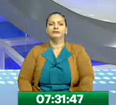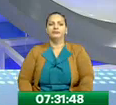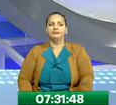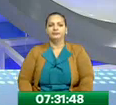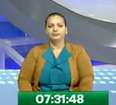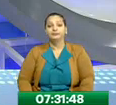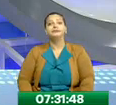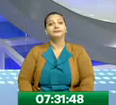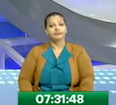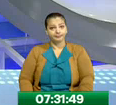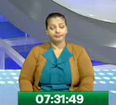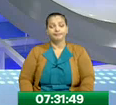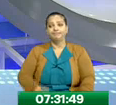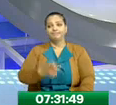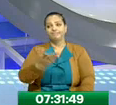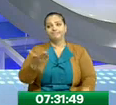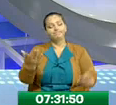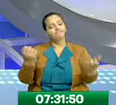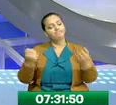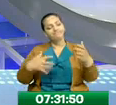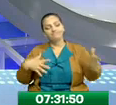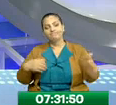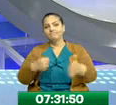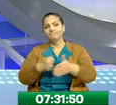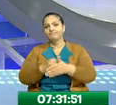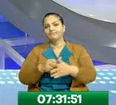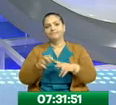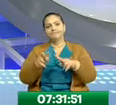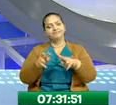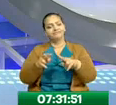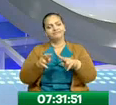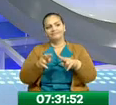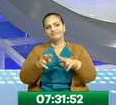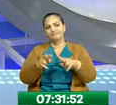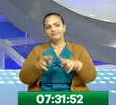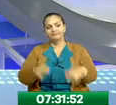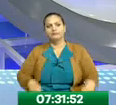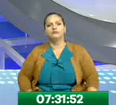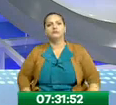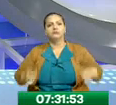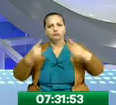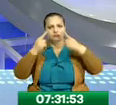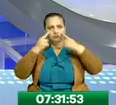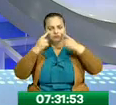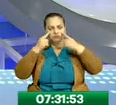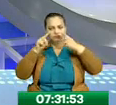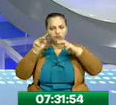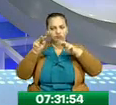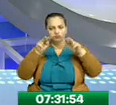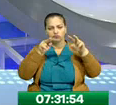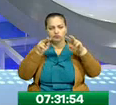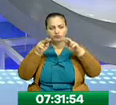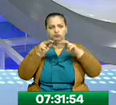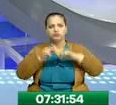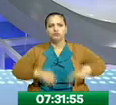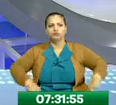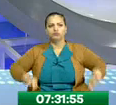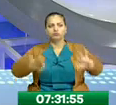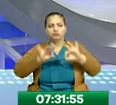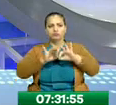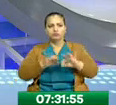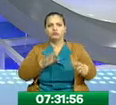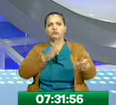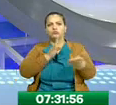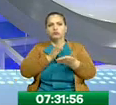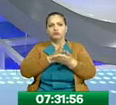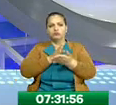a informarles este tipo de accidentes. Pero así es la vida, hay que tomar en cuenta y consideración aquello para manejar. Es momento de irnos a una pausa, Luisa. Claro que sí,